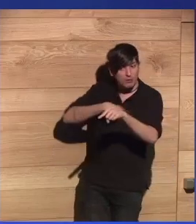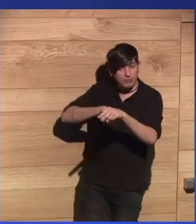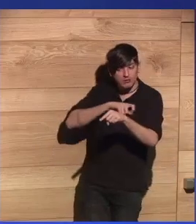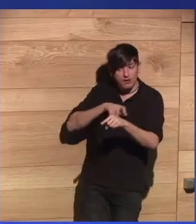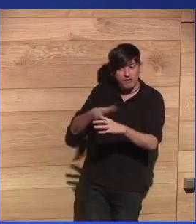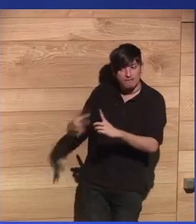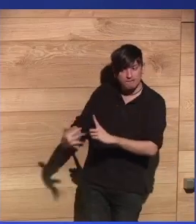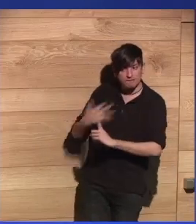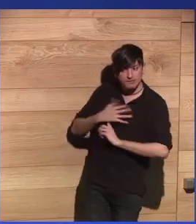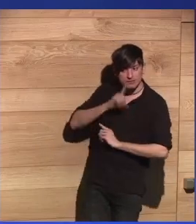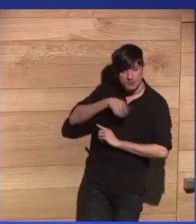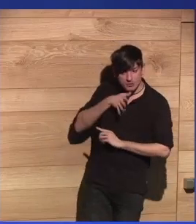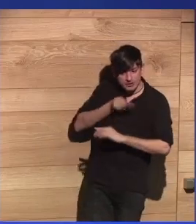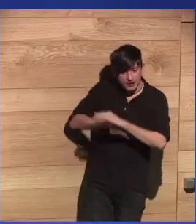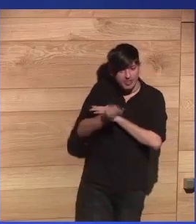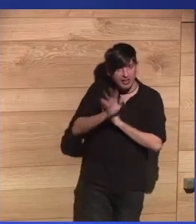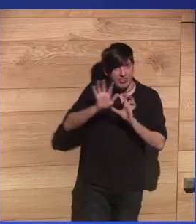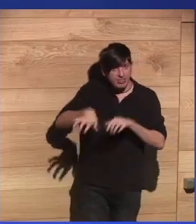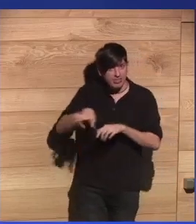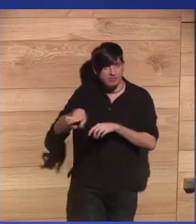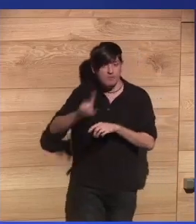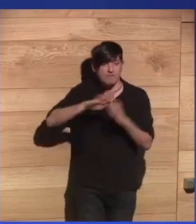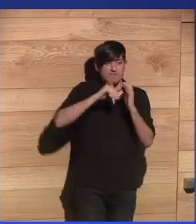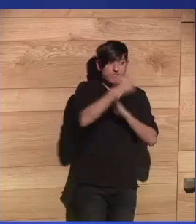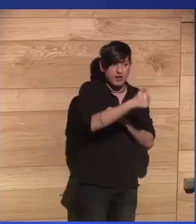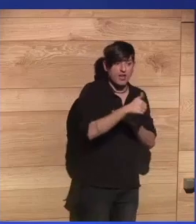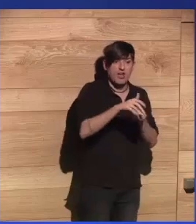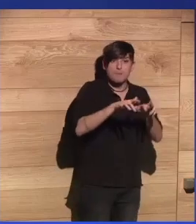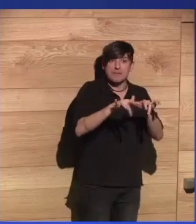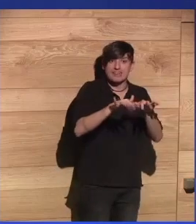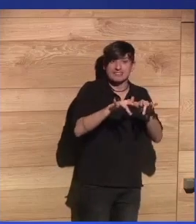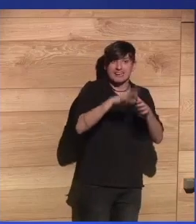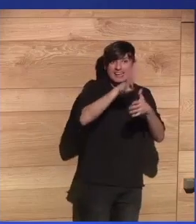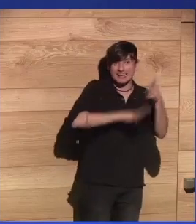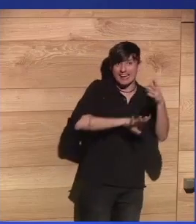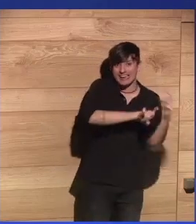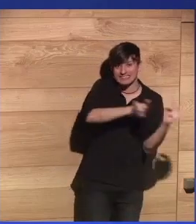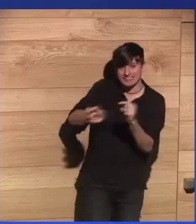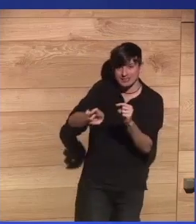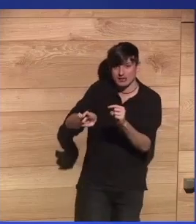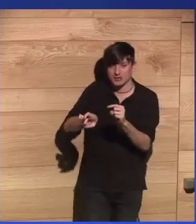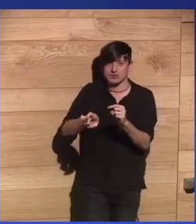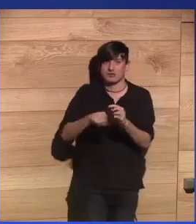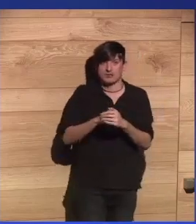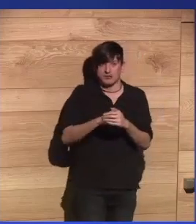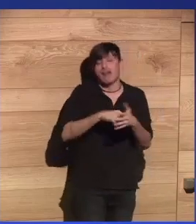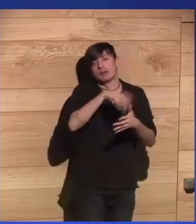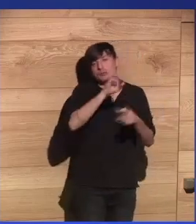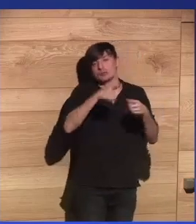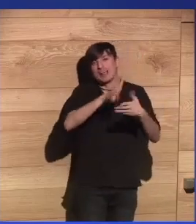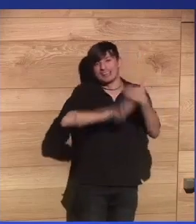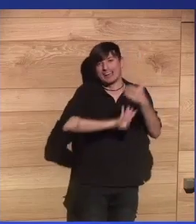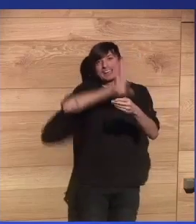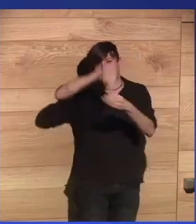desde dentro, porque nace en Cádiz, pero desde fuera, porque quien le enseña piano es una catalana. Y digo, no es que esté fuera de la música española,